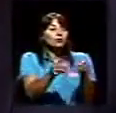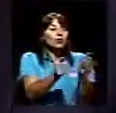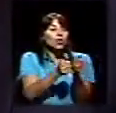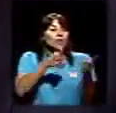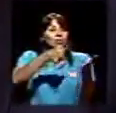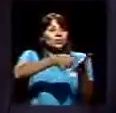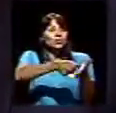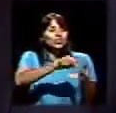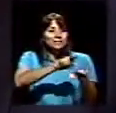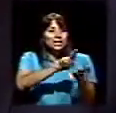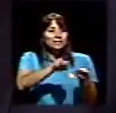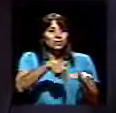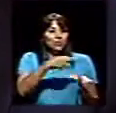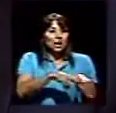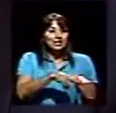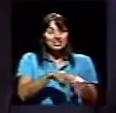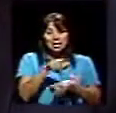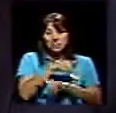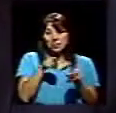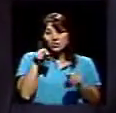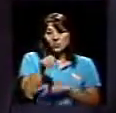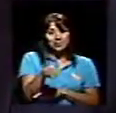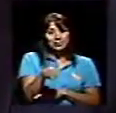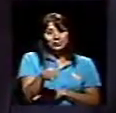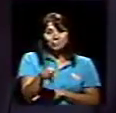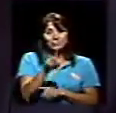sistema político, no fue ni siquiera abordada